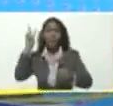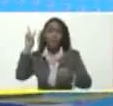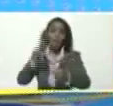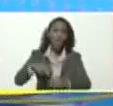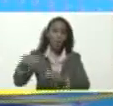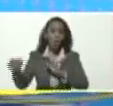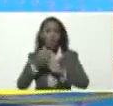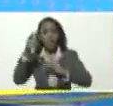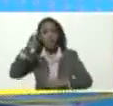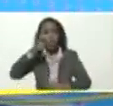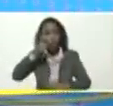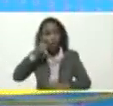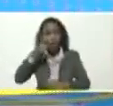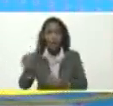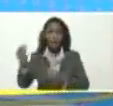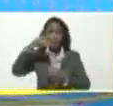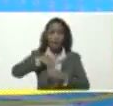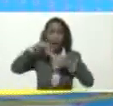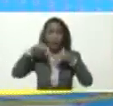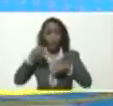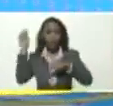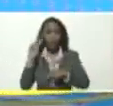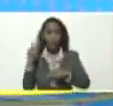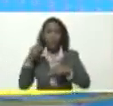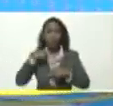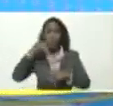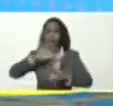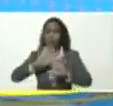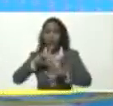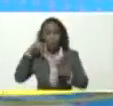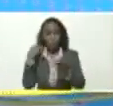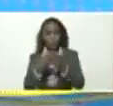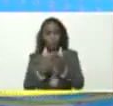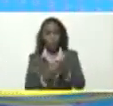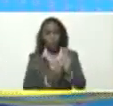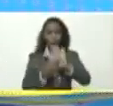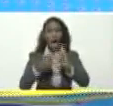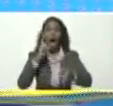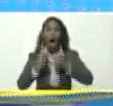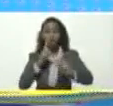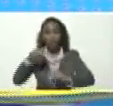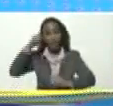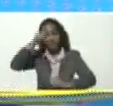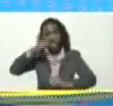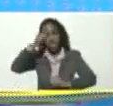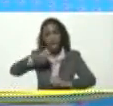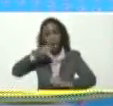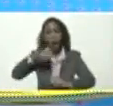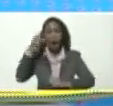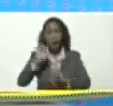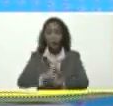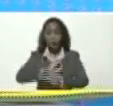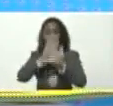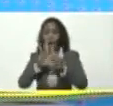contra la seguridad interna de Venezuela. Aquí tengo algunos videos, está la